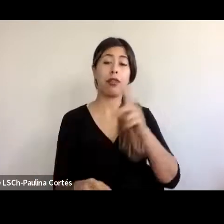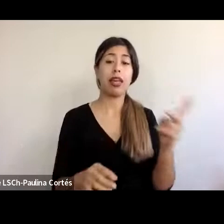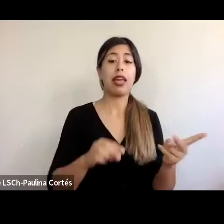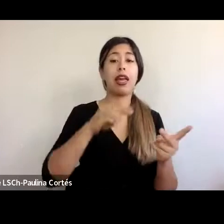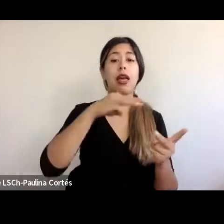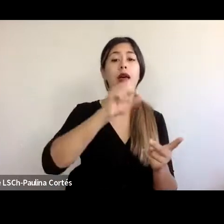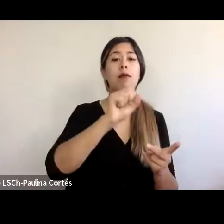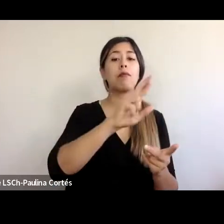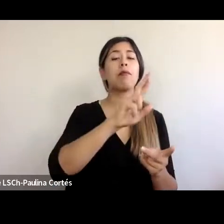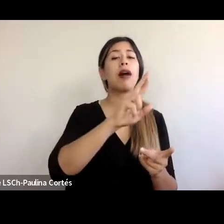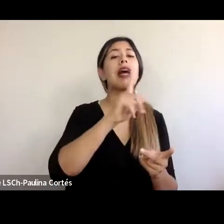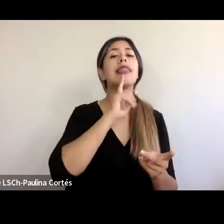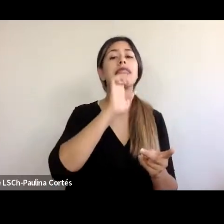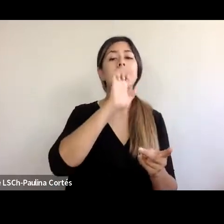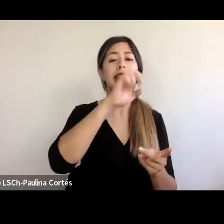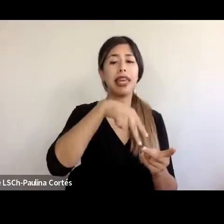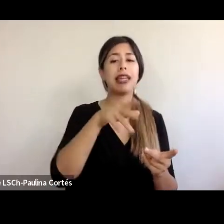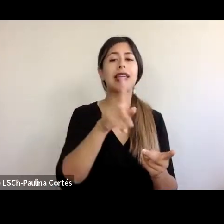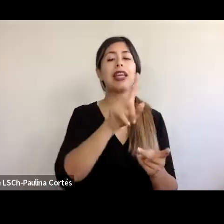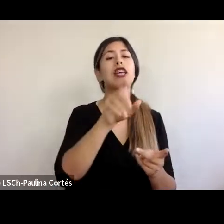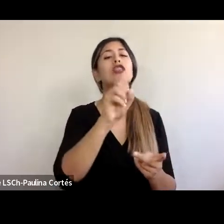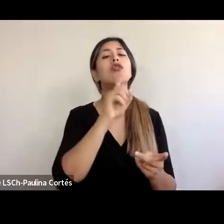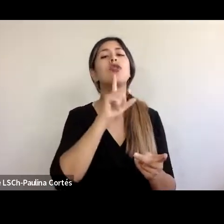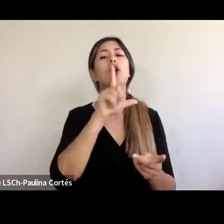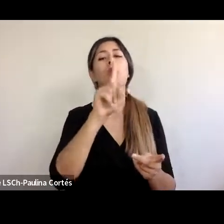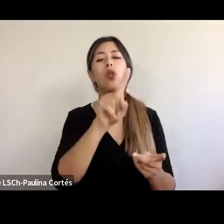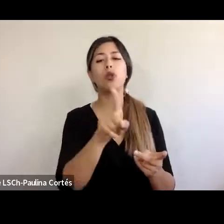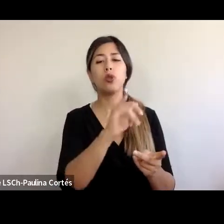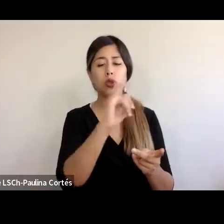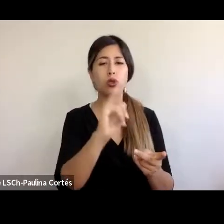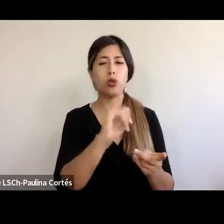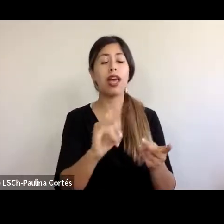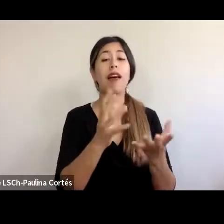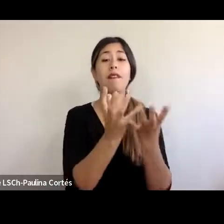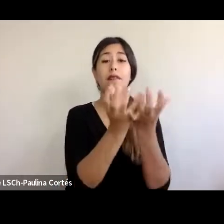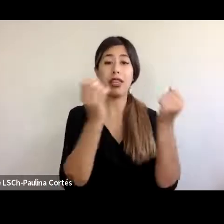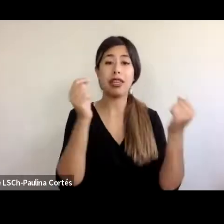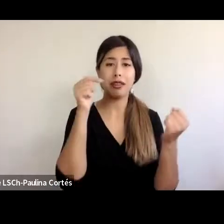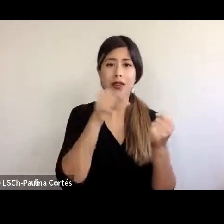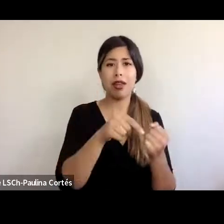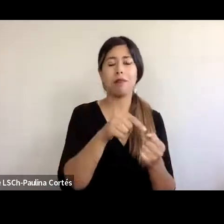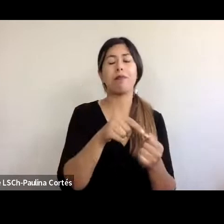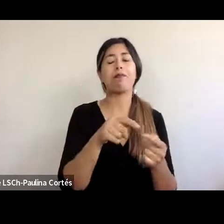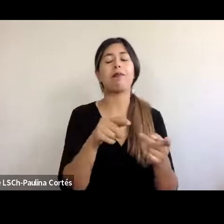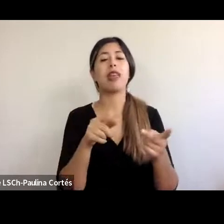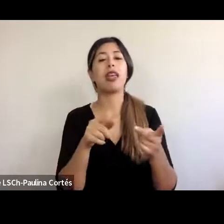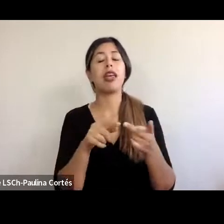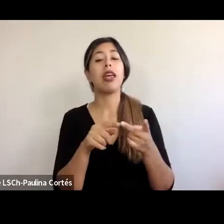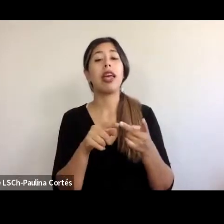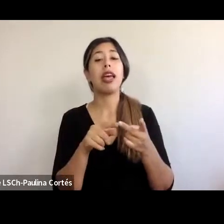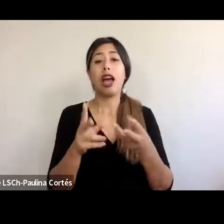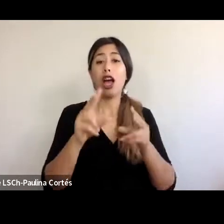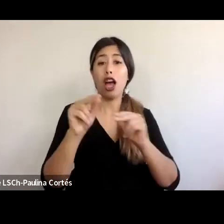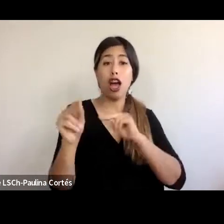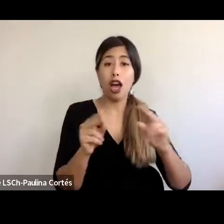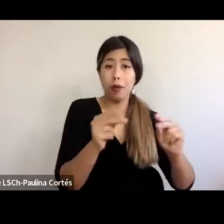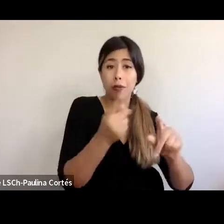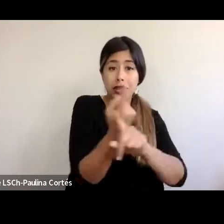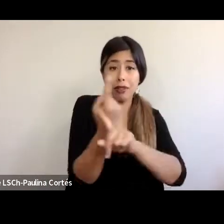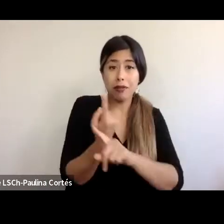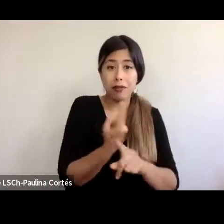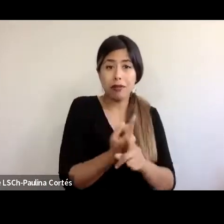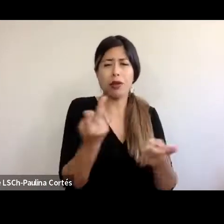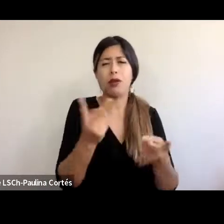del festival Movies That Matter. Para hablar con ellos, para mantener esta conversación que va a